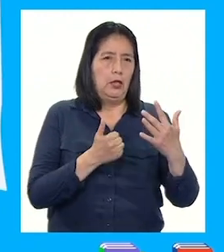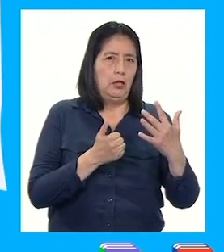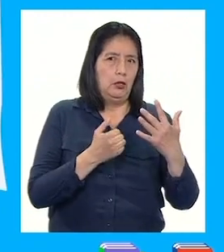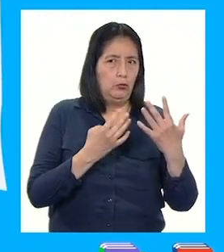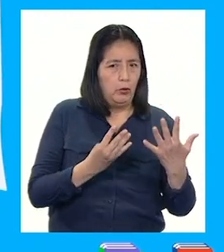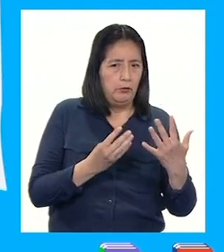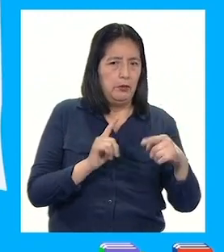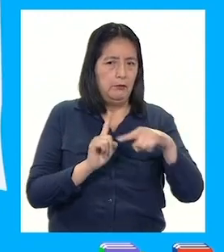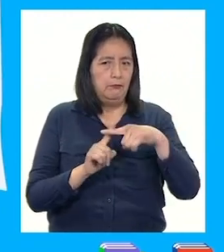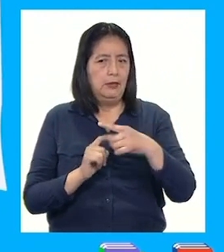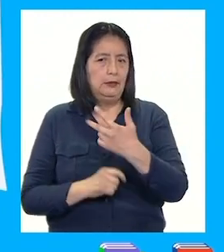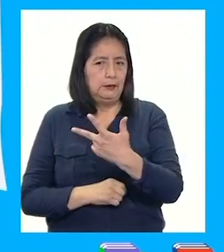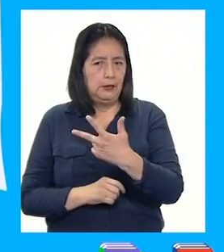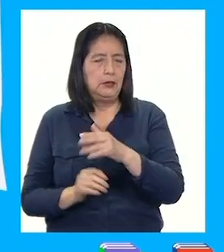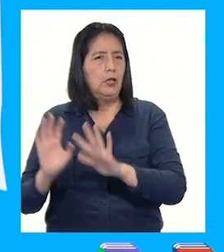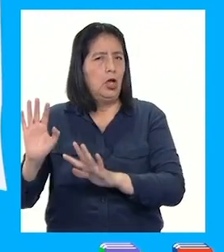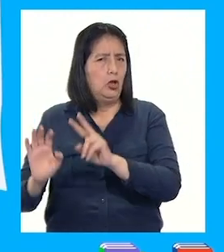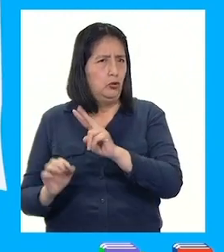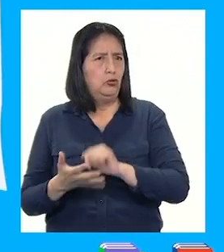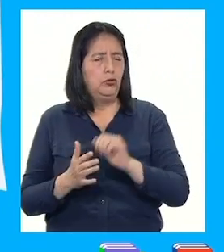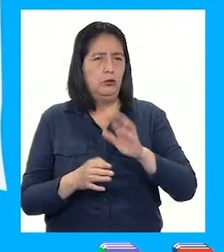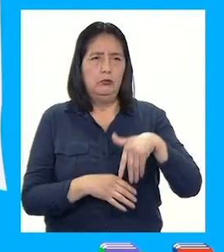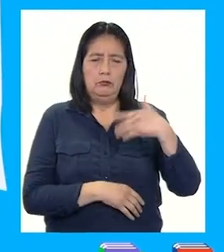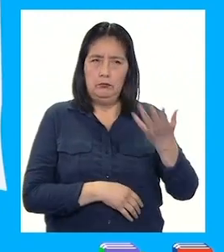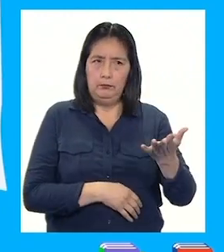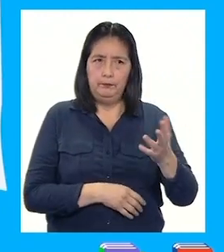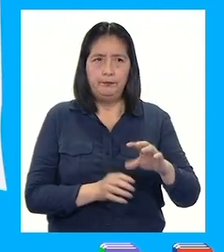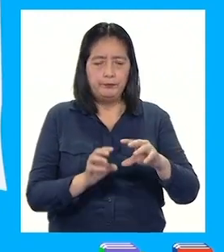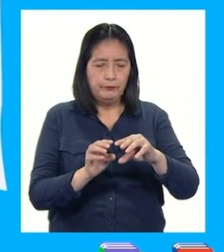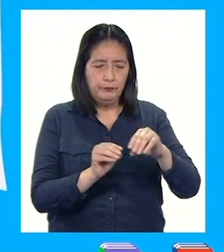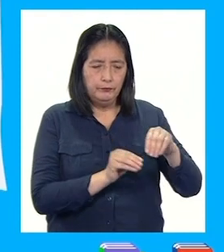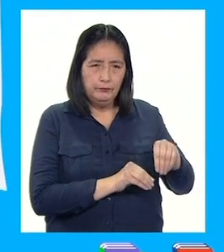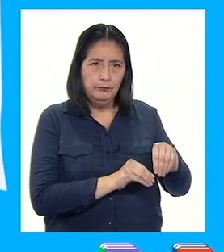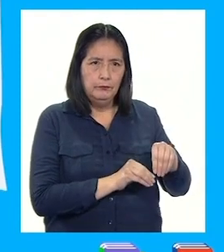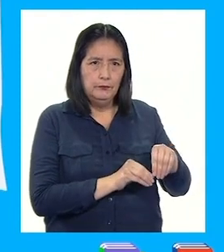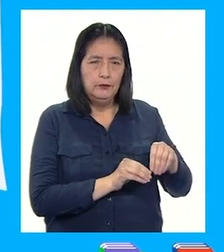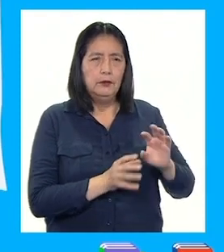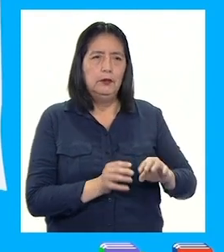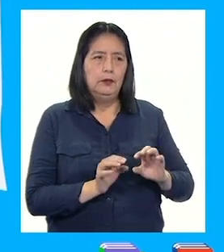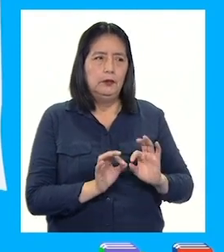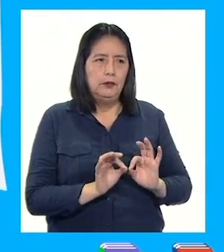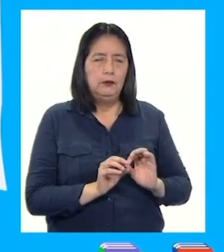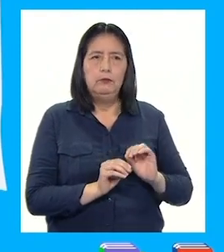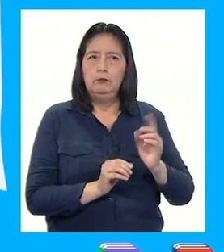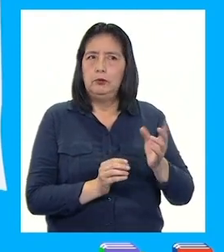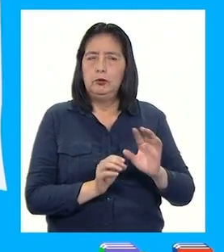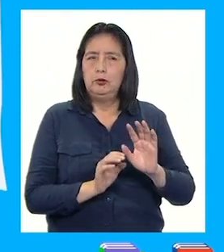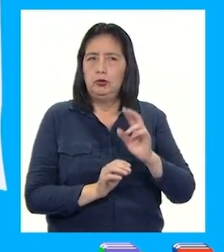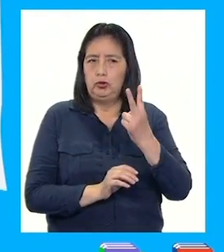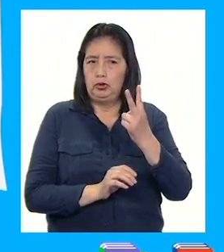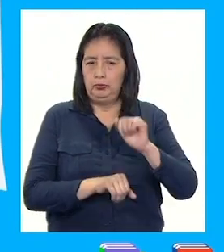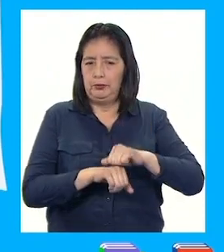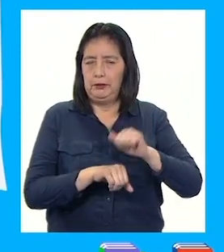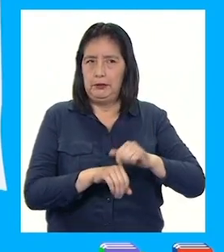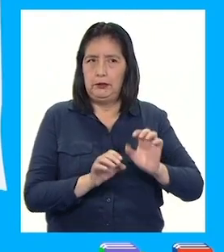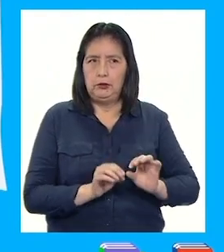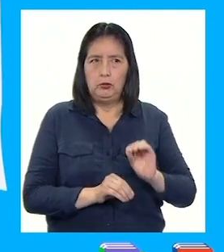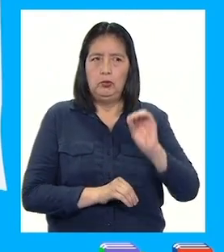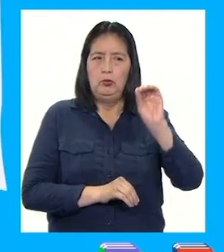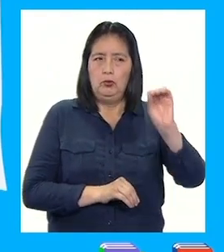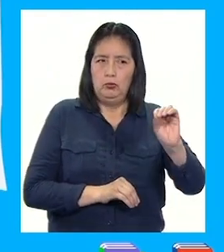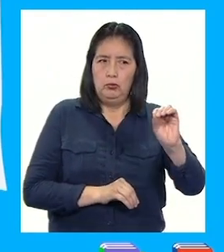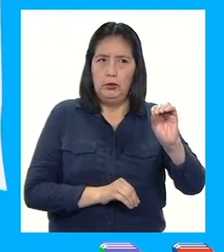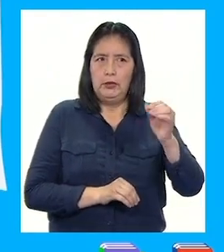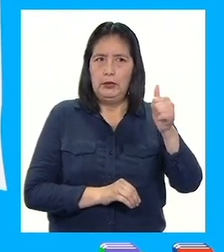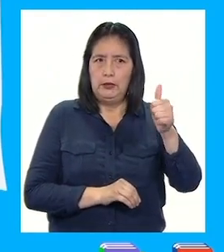más 3 es 12. El siguiente paso sería retirar estas piedritas y reemplazarlas por 2 piedritas. Una en